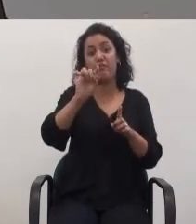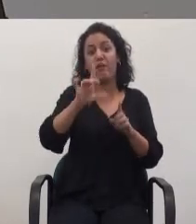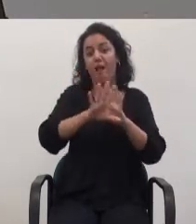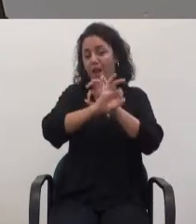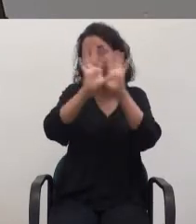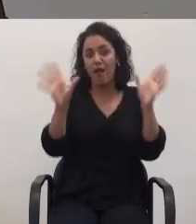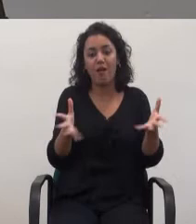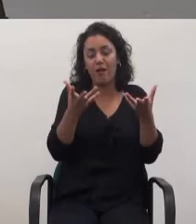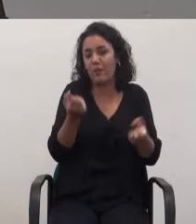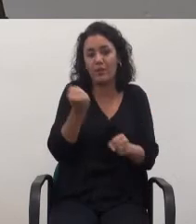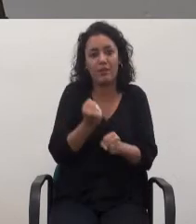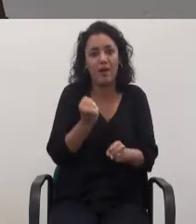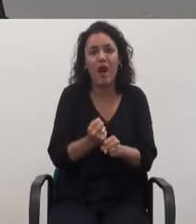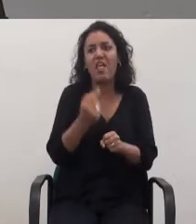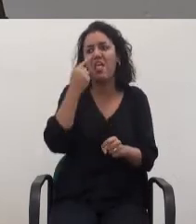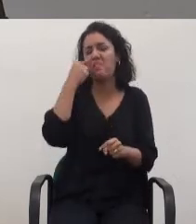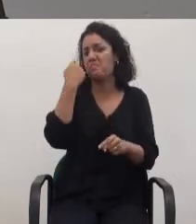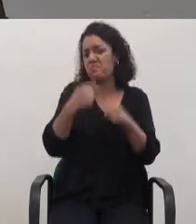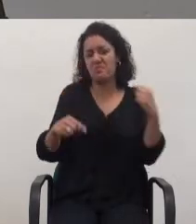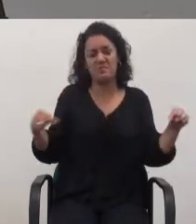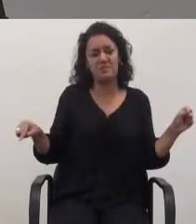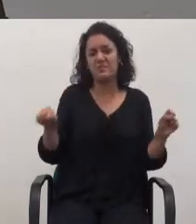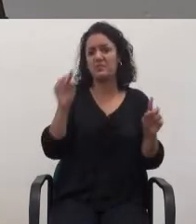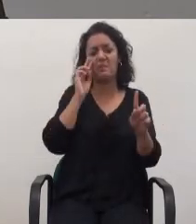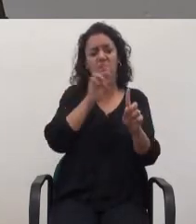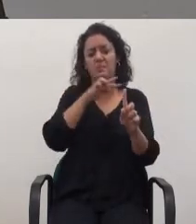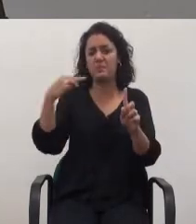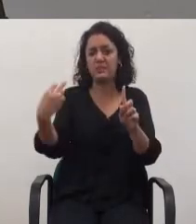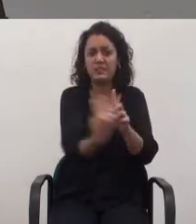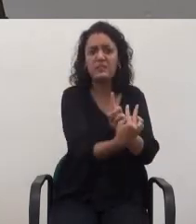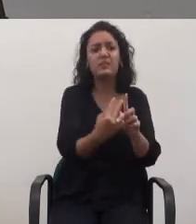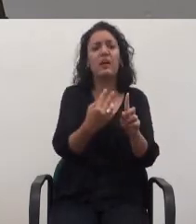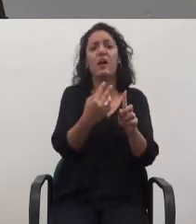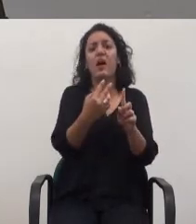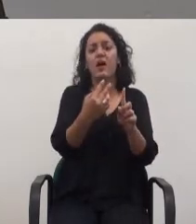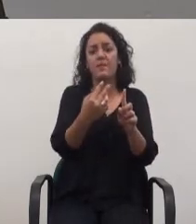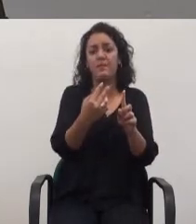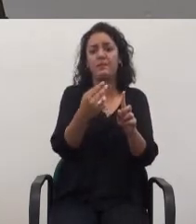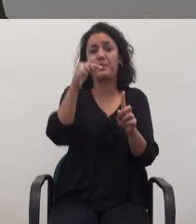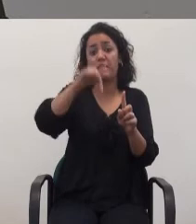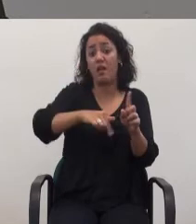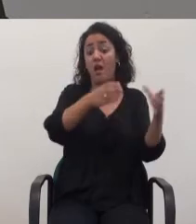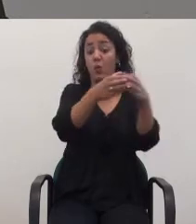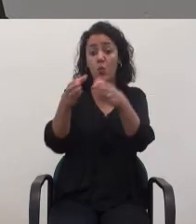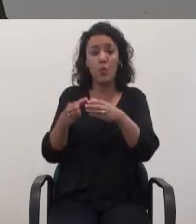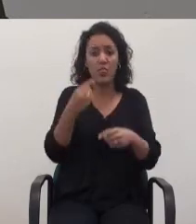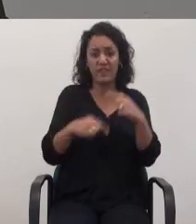hay, con los distintos puntos de vista, con que eso también le hace mucho bien. El cogobierno es una de las